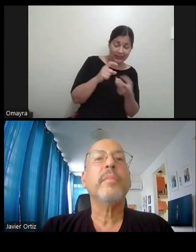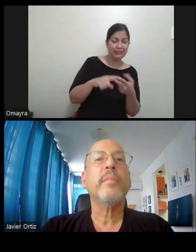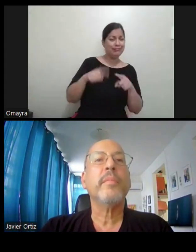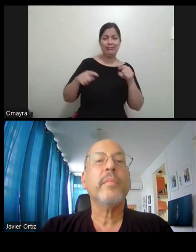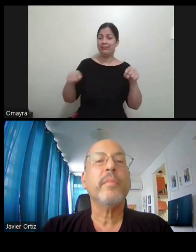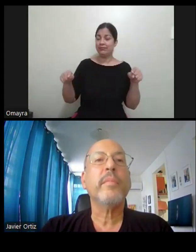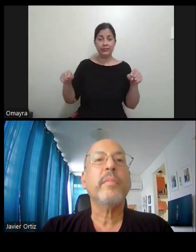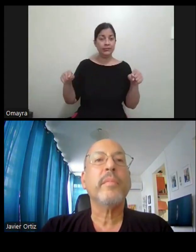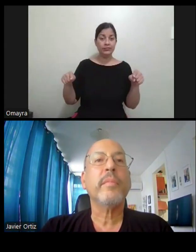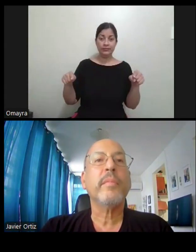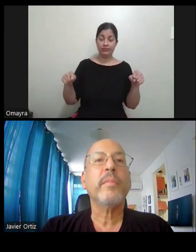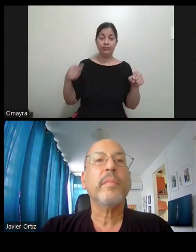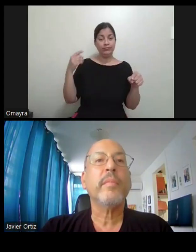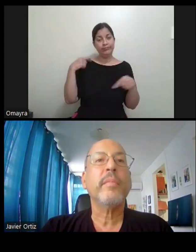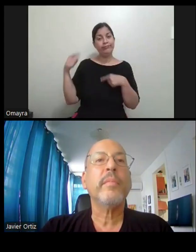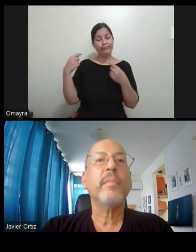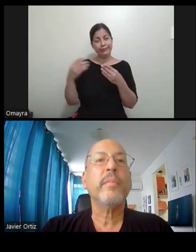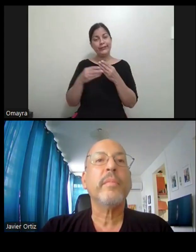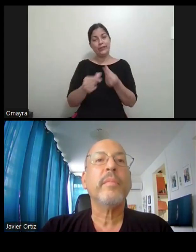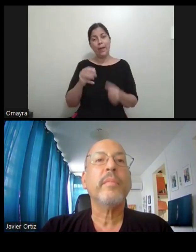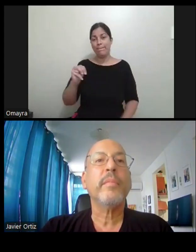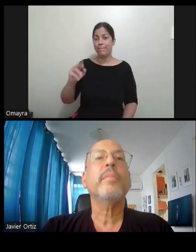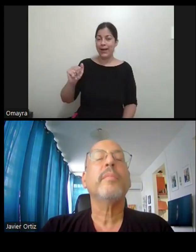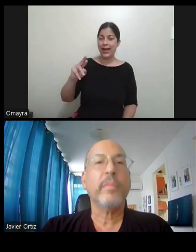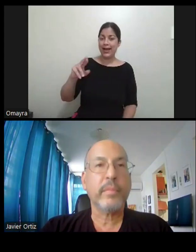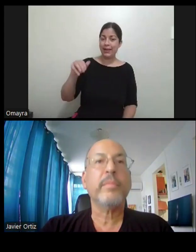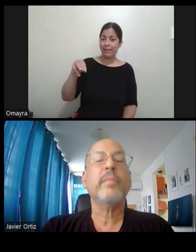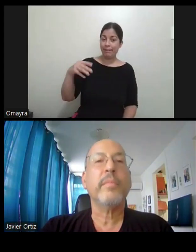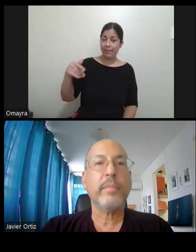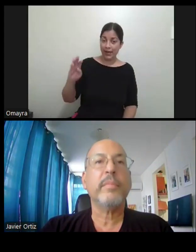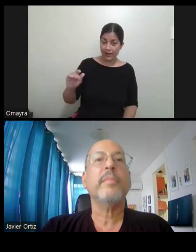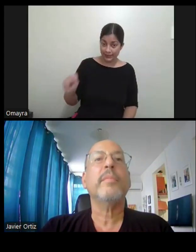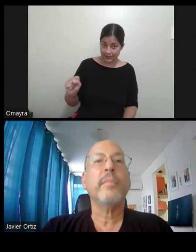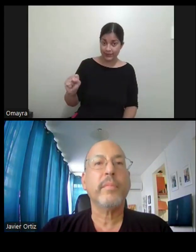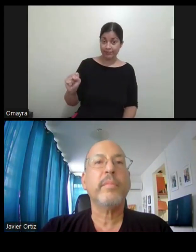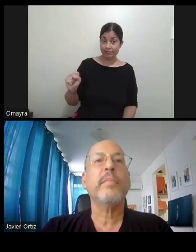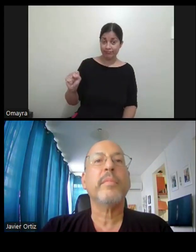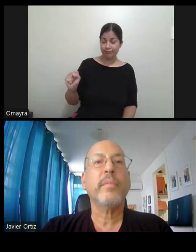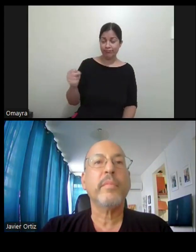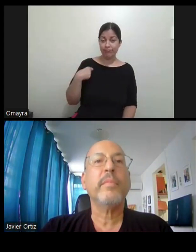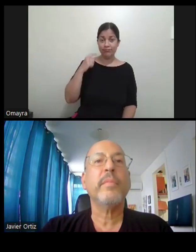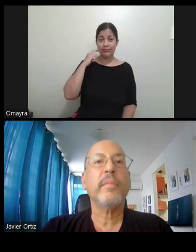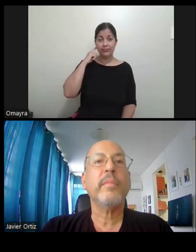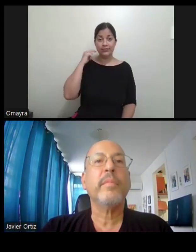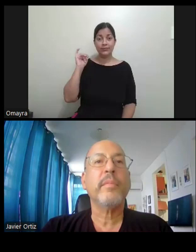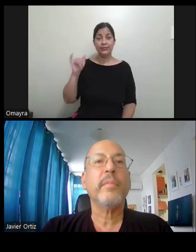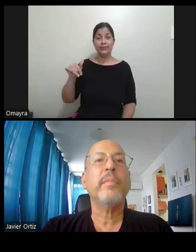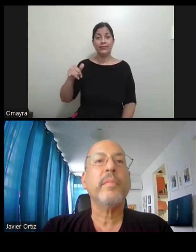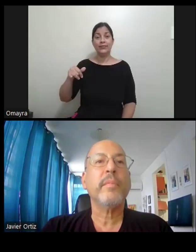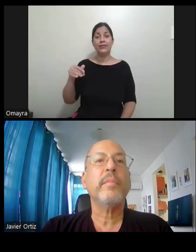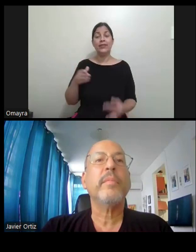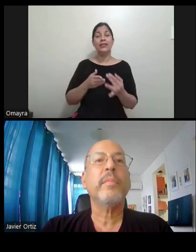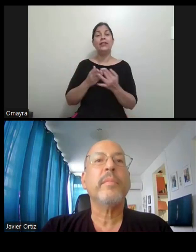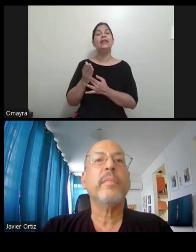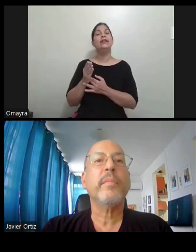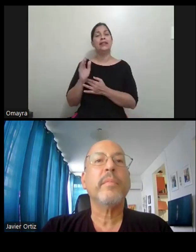toda la tradición de marimba que después llegó a América Latina, todo tiene, ¿verdad? Viene por esa raíz,